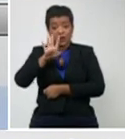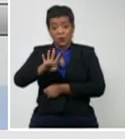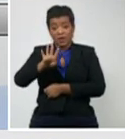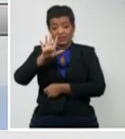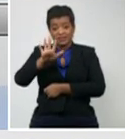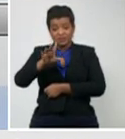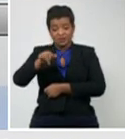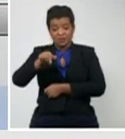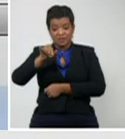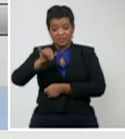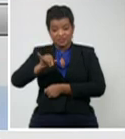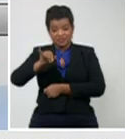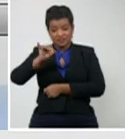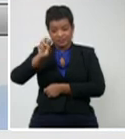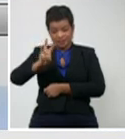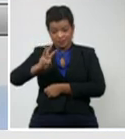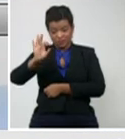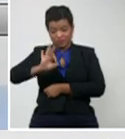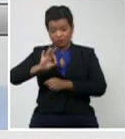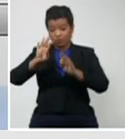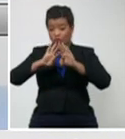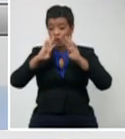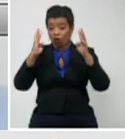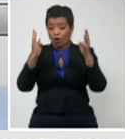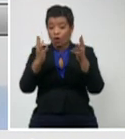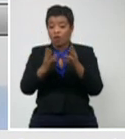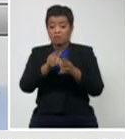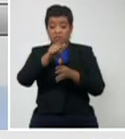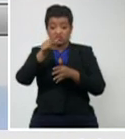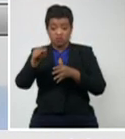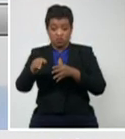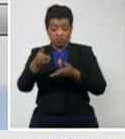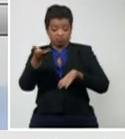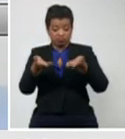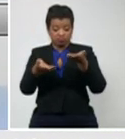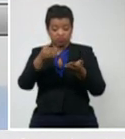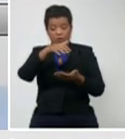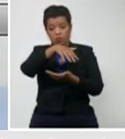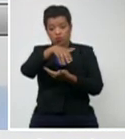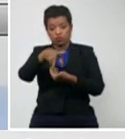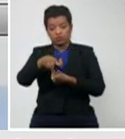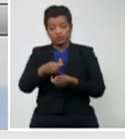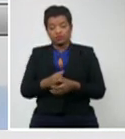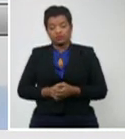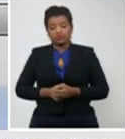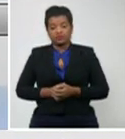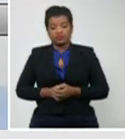45,63% de todos los casos del mundo, pues ya con una cifra de